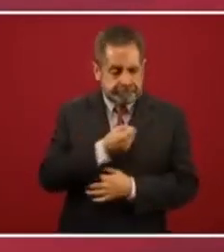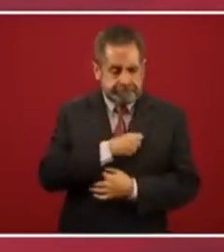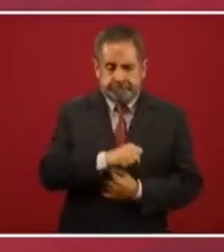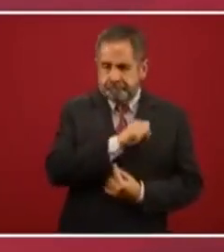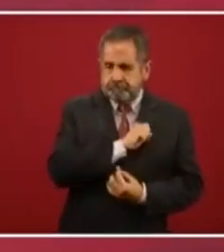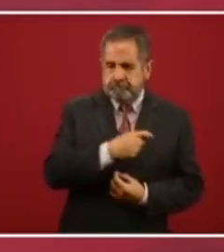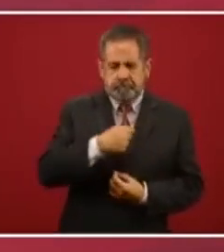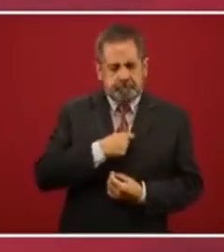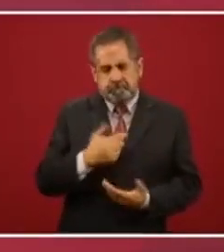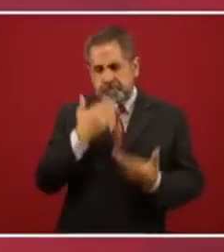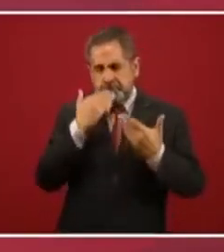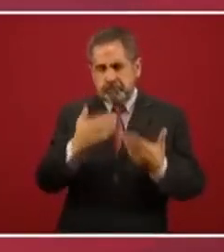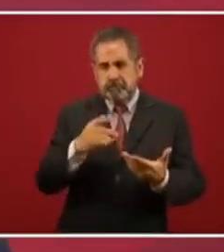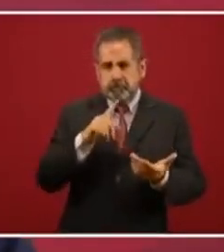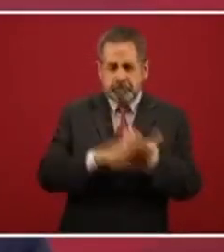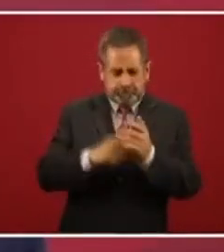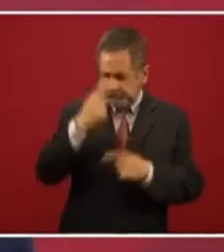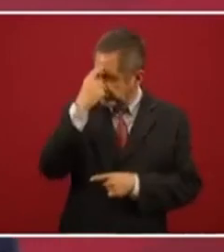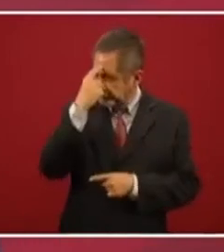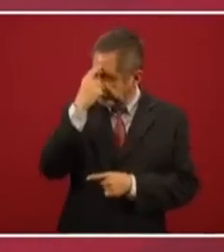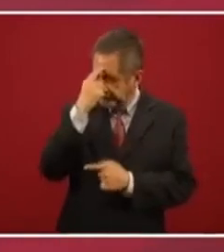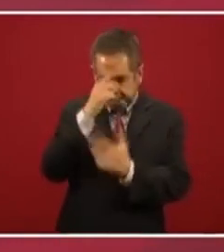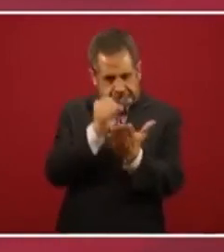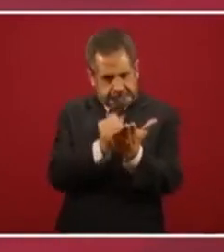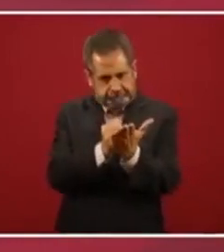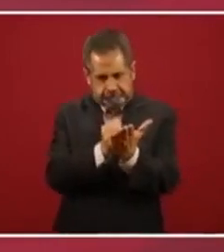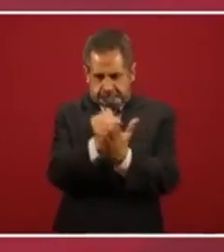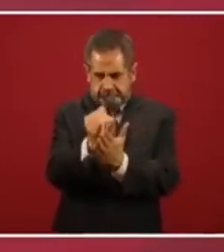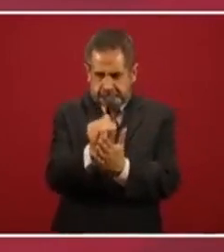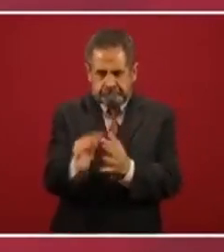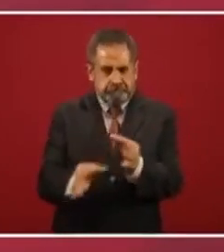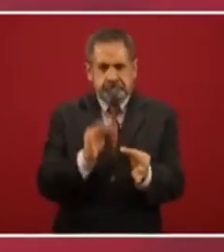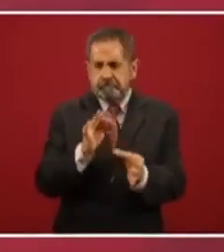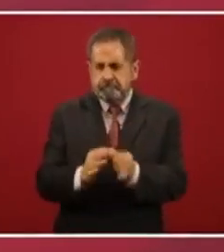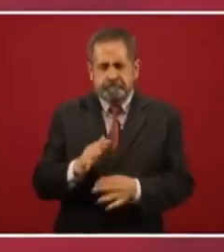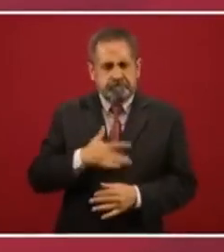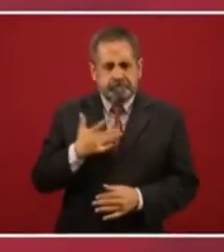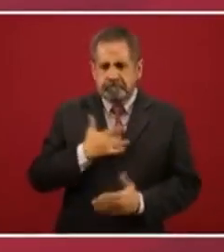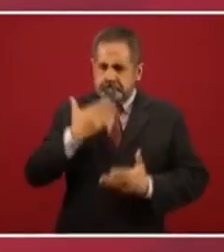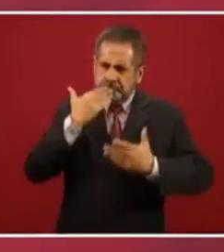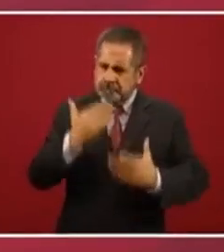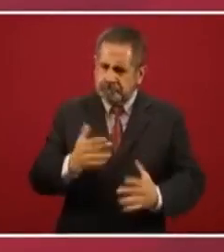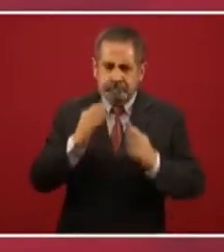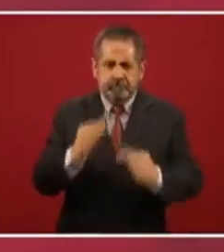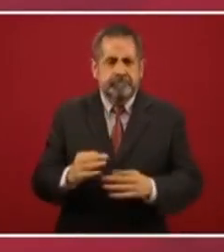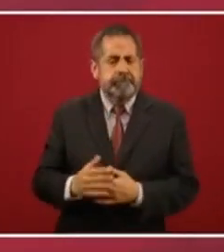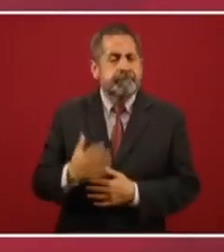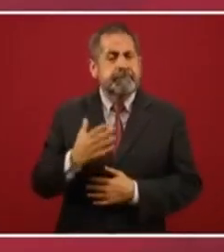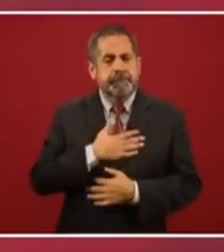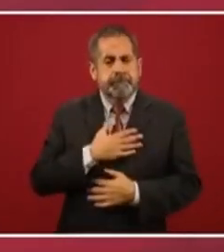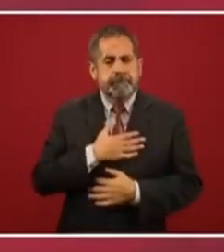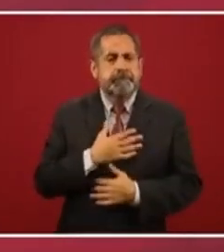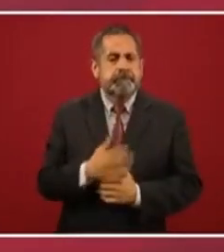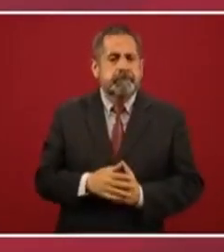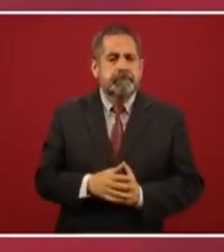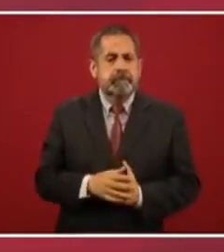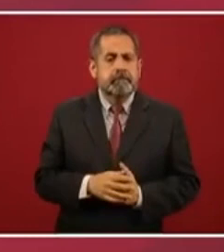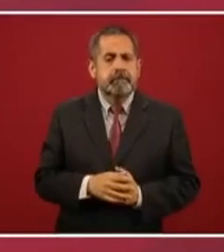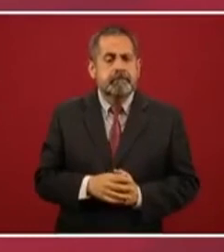todo en mis convicciones, en mi